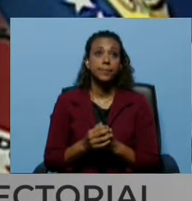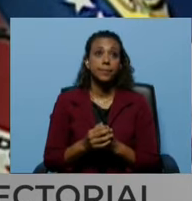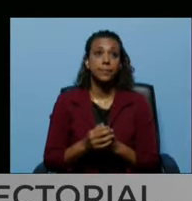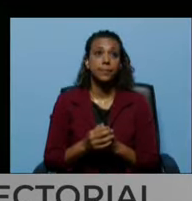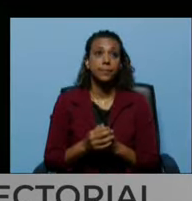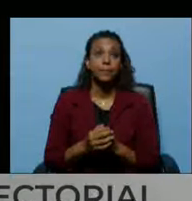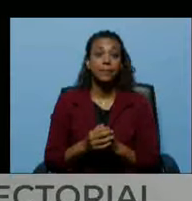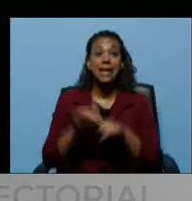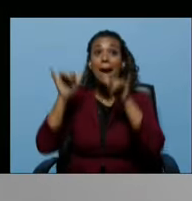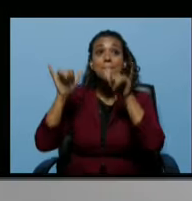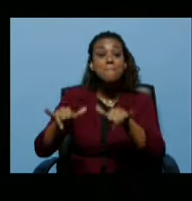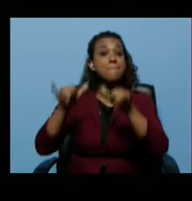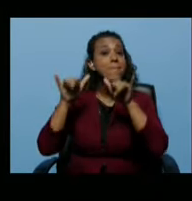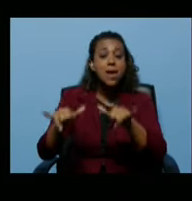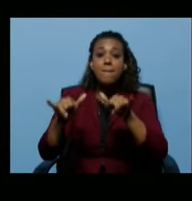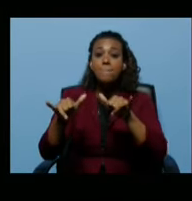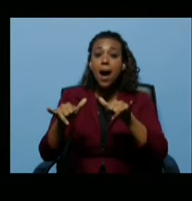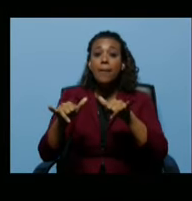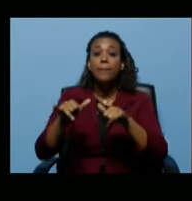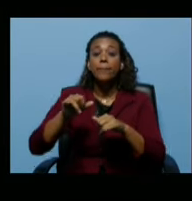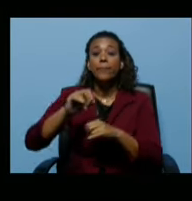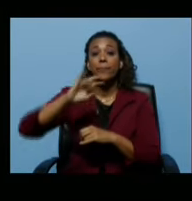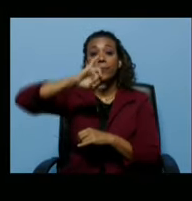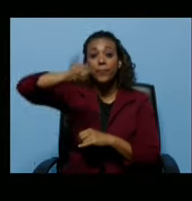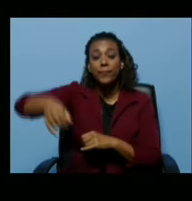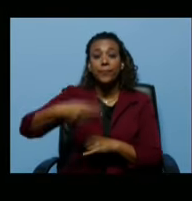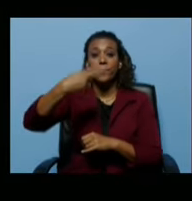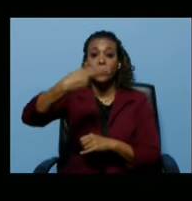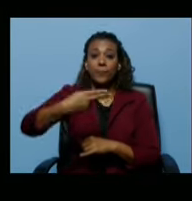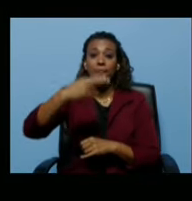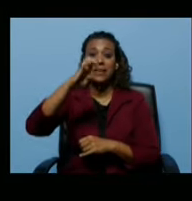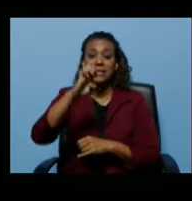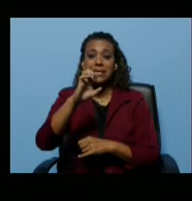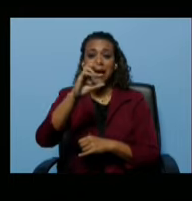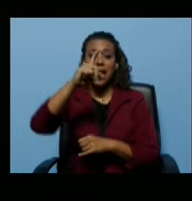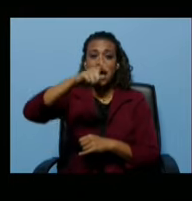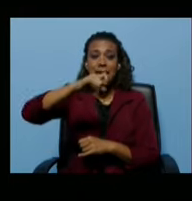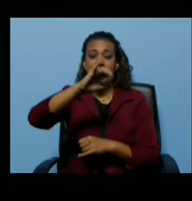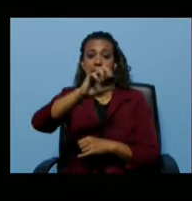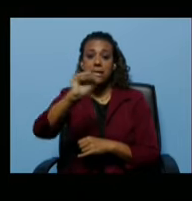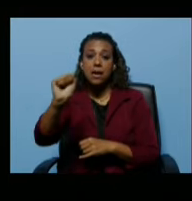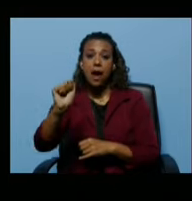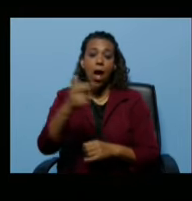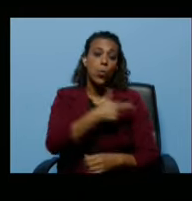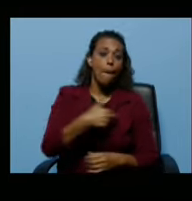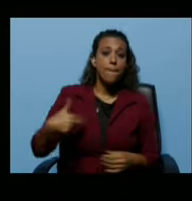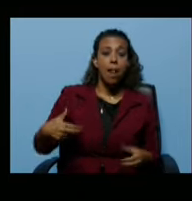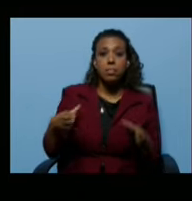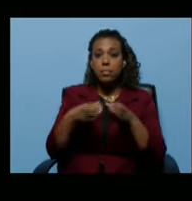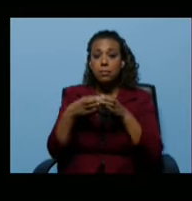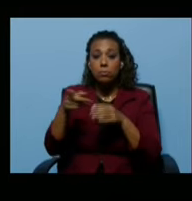Esta es la misma señora Jessica Isabela Ponte Figuera, de los comanditos de Upata.